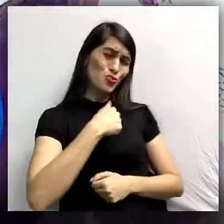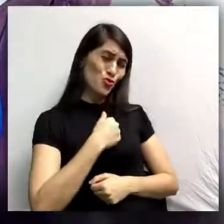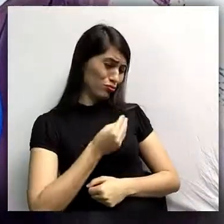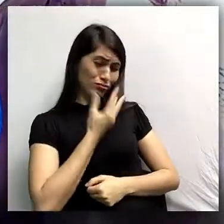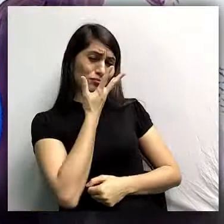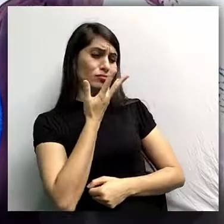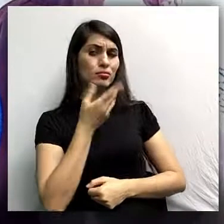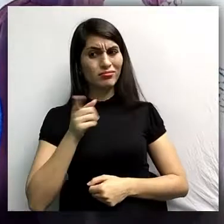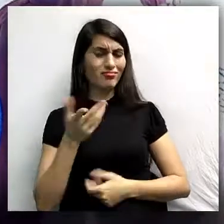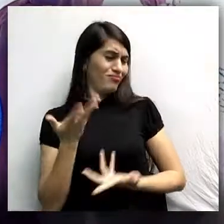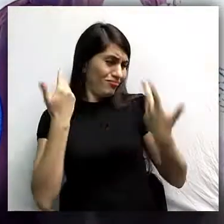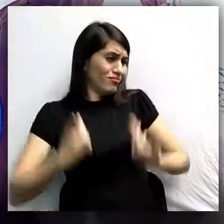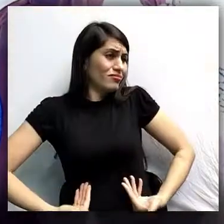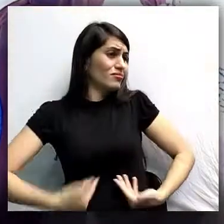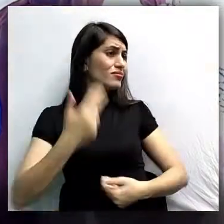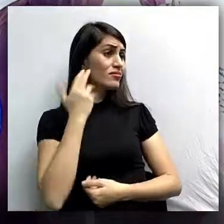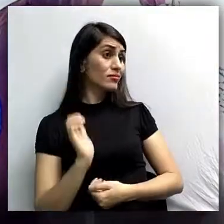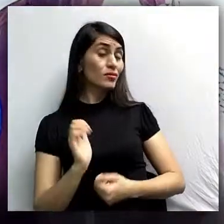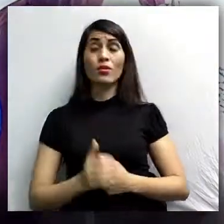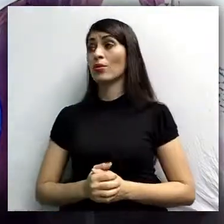una flor. Es una niña.